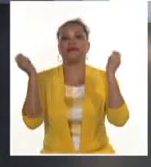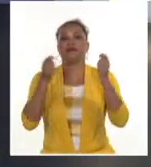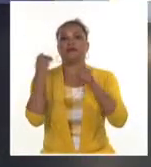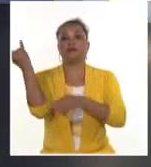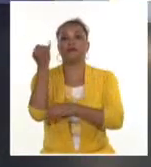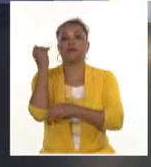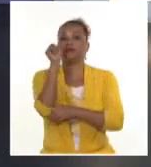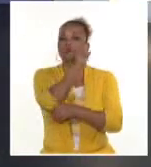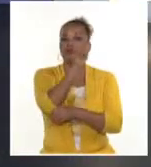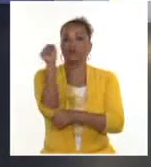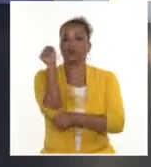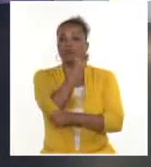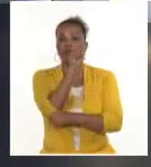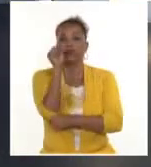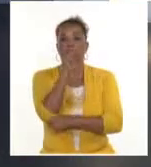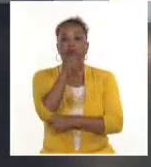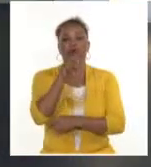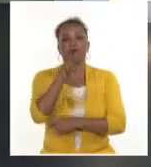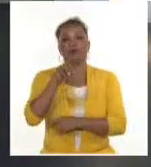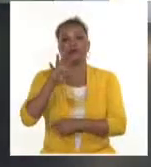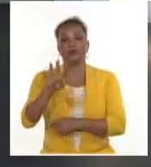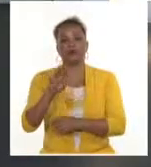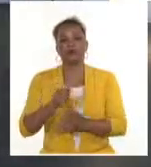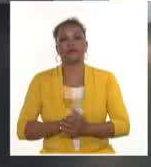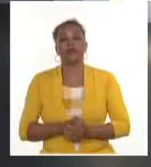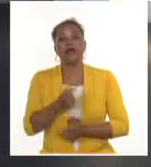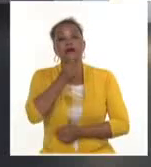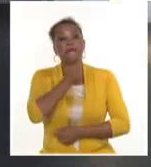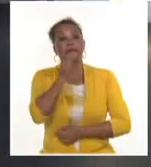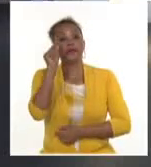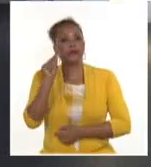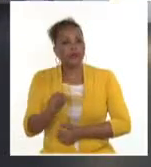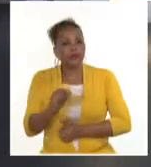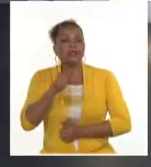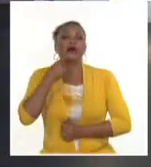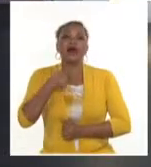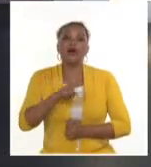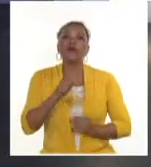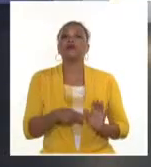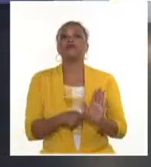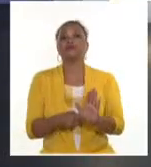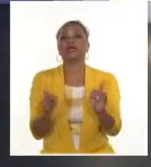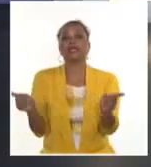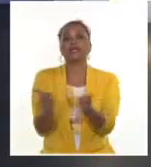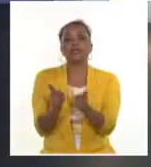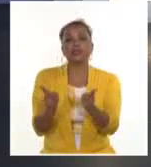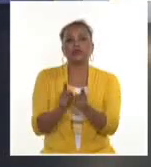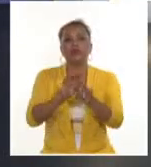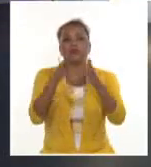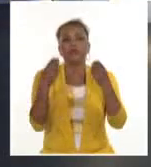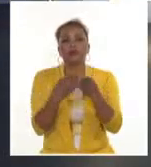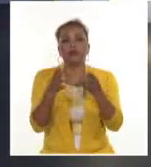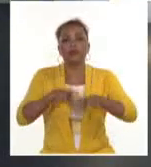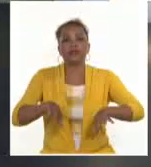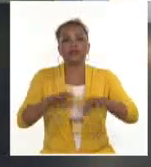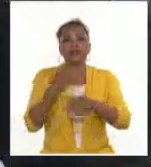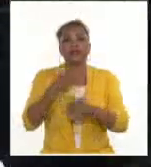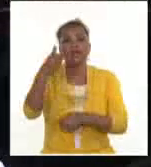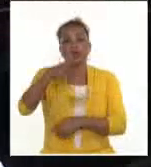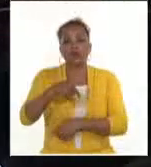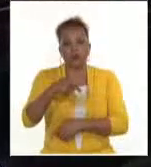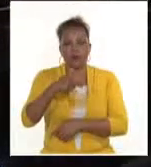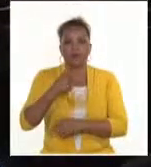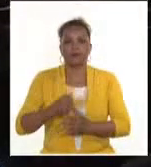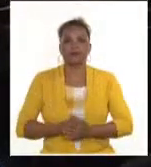coros coravan 2024 la periodista Leti Alvarado nos propone un resumen sobre lo acontecido en la jornada de este